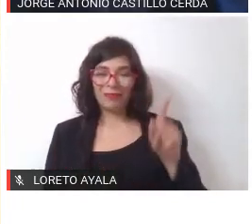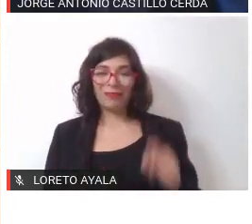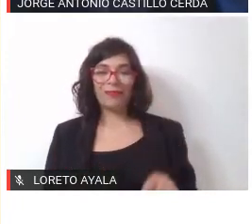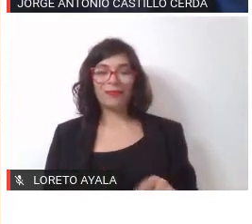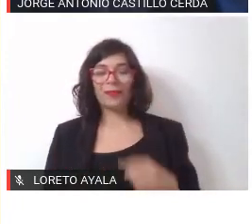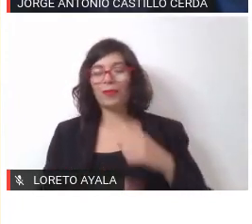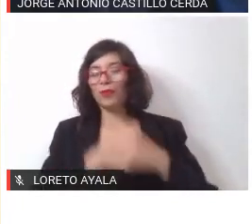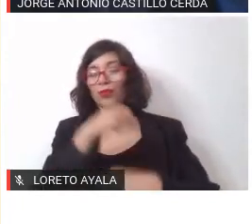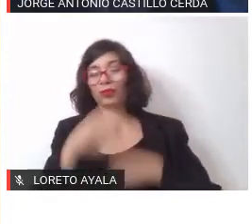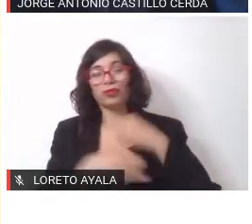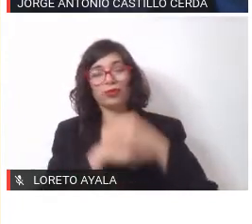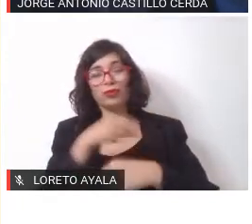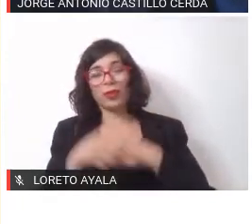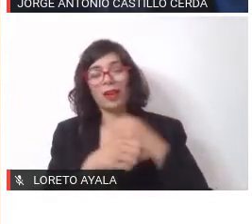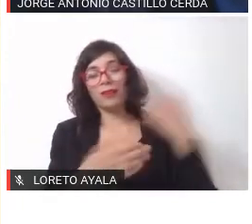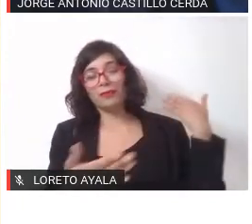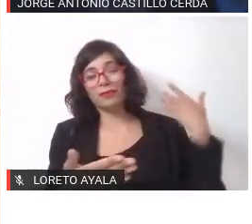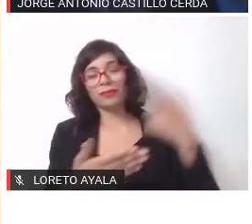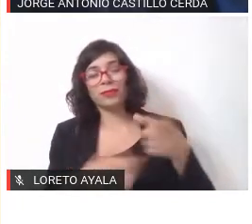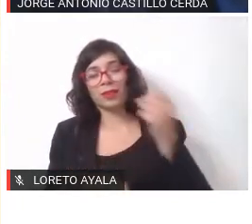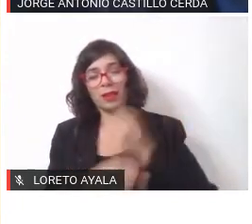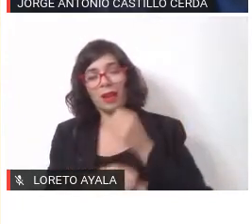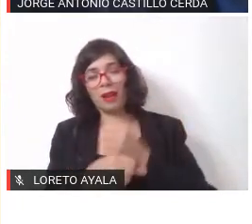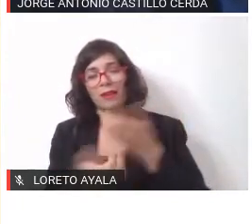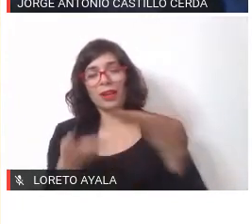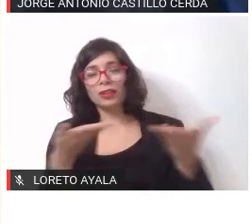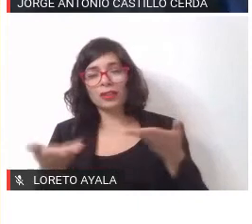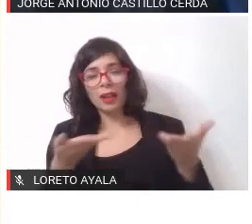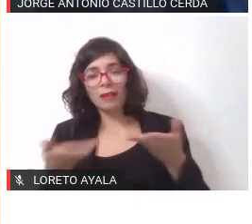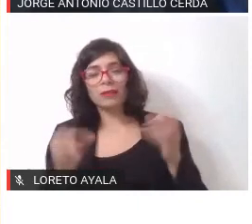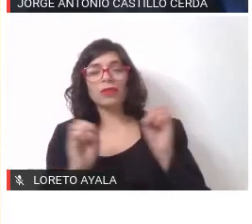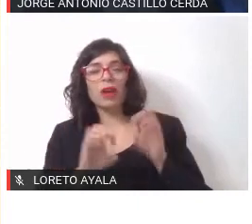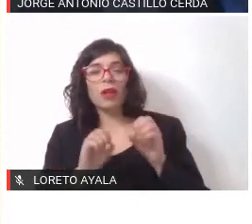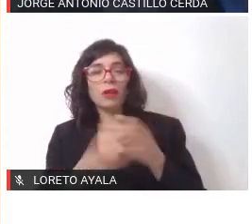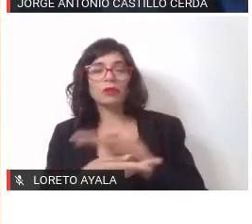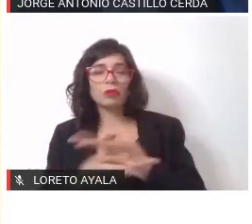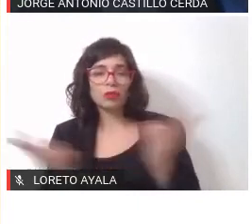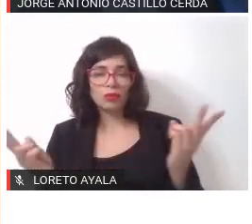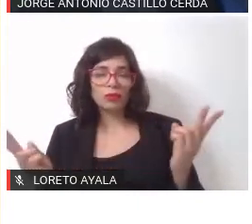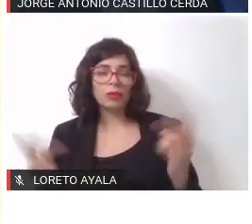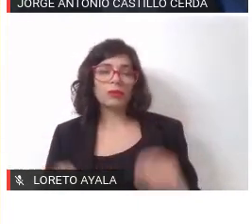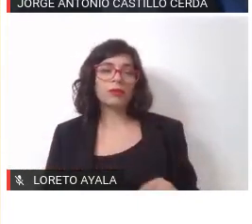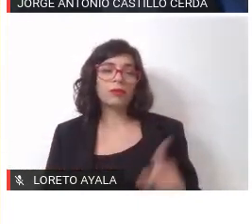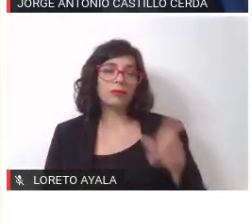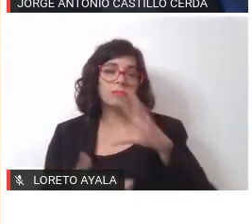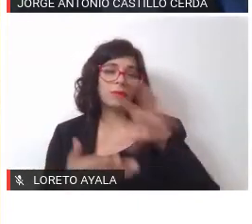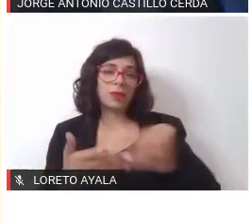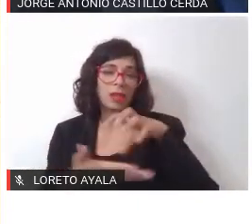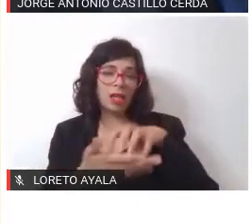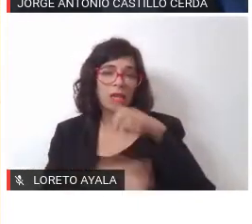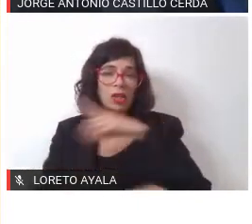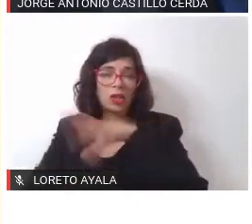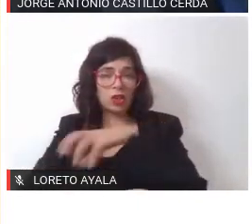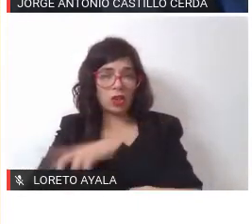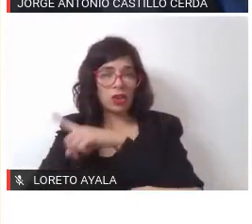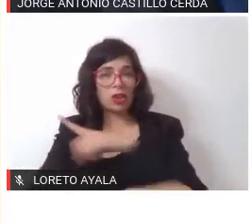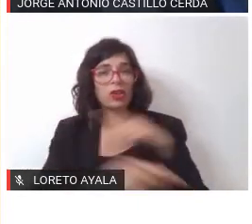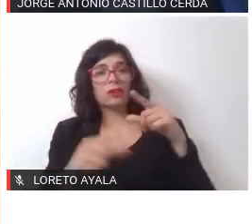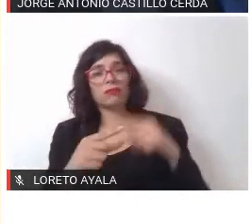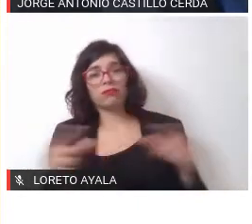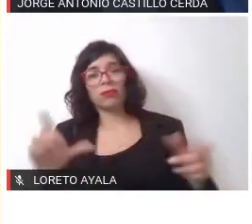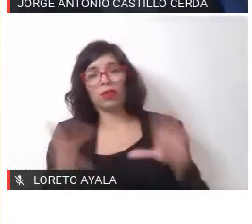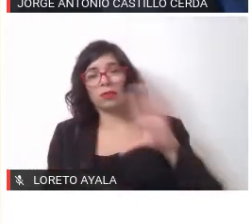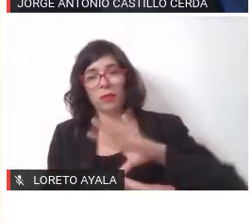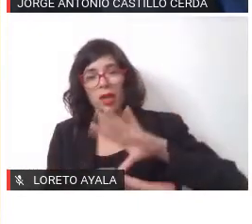Años de servicio a la educación pública, años de servicio a una región y a un país que tiene